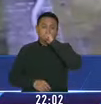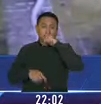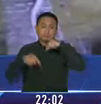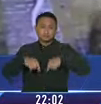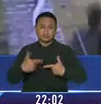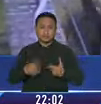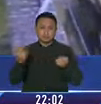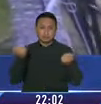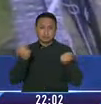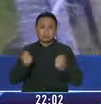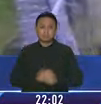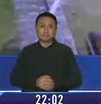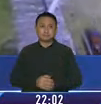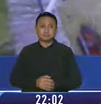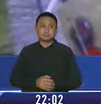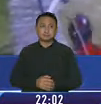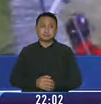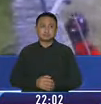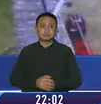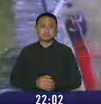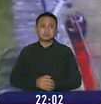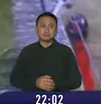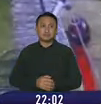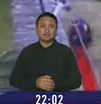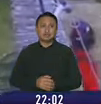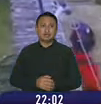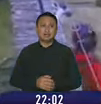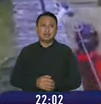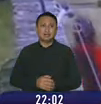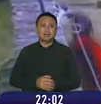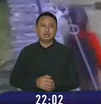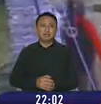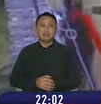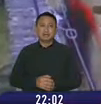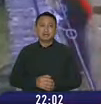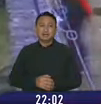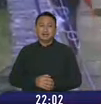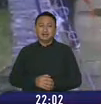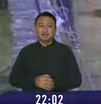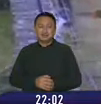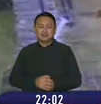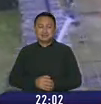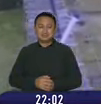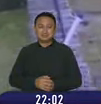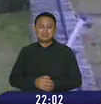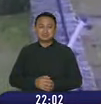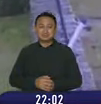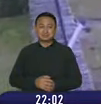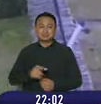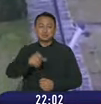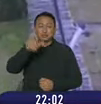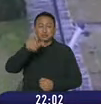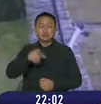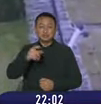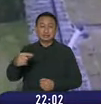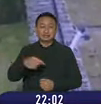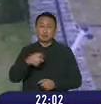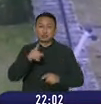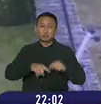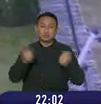controles, los operativos. Tratan de controlar la situación, que para los moradores está fuera de